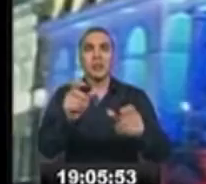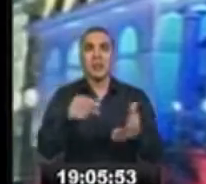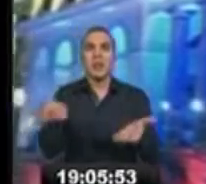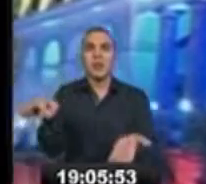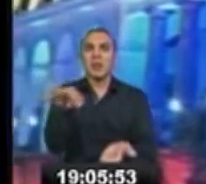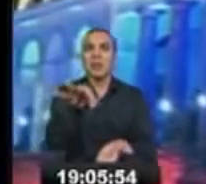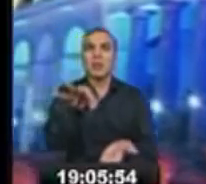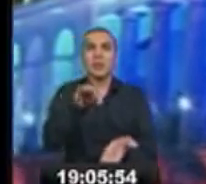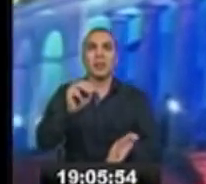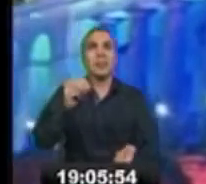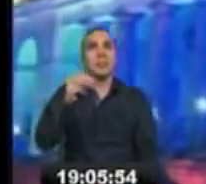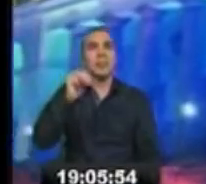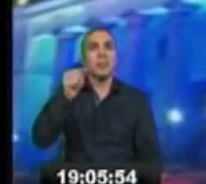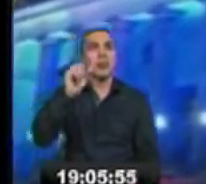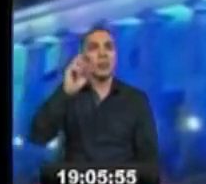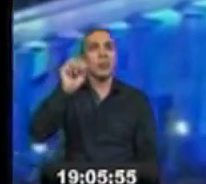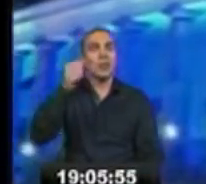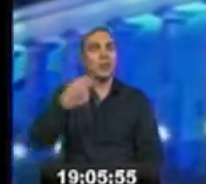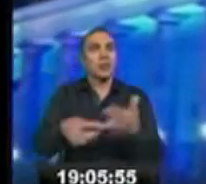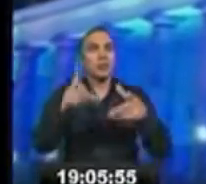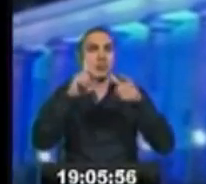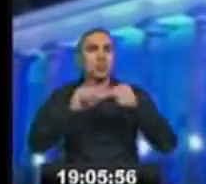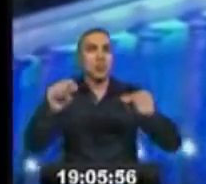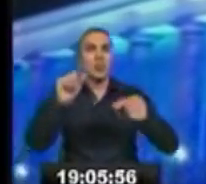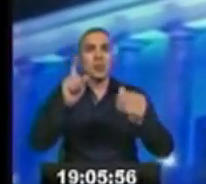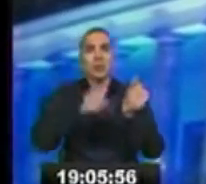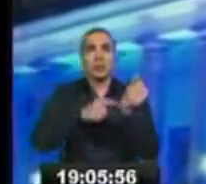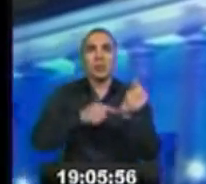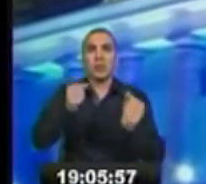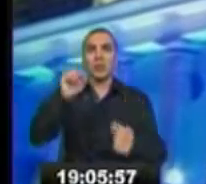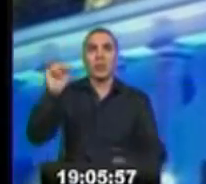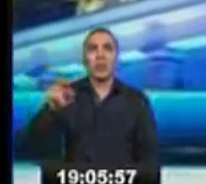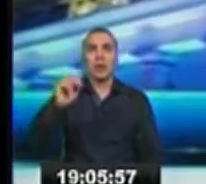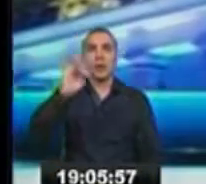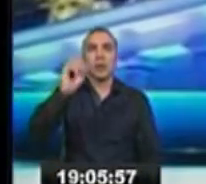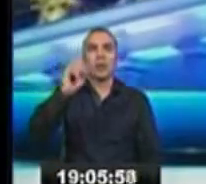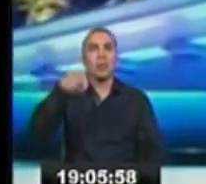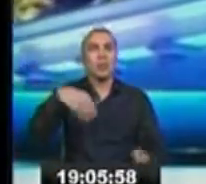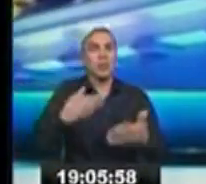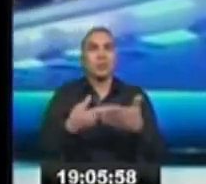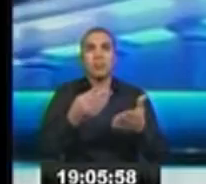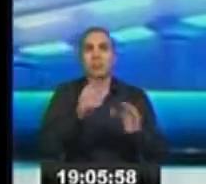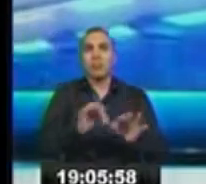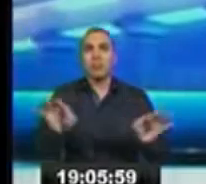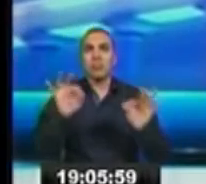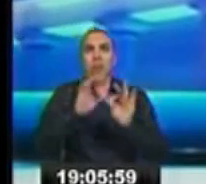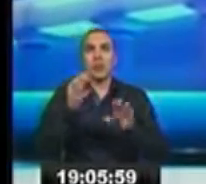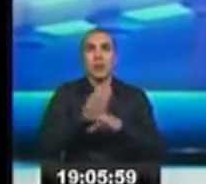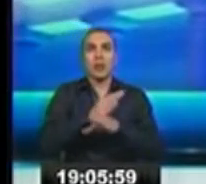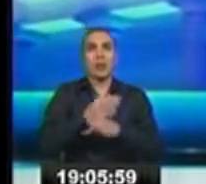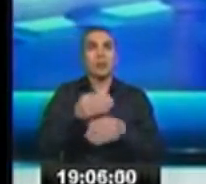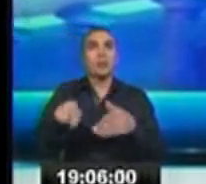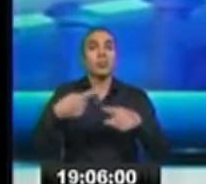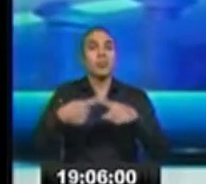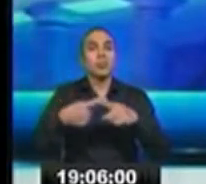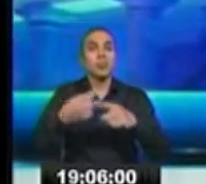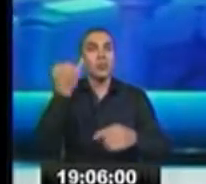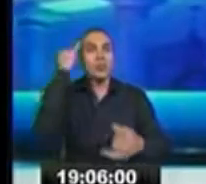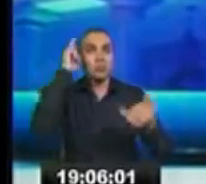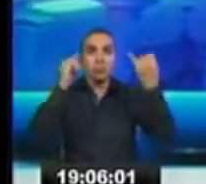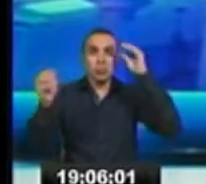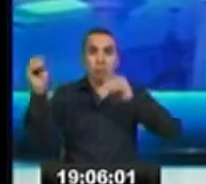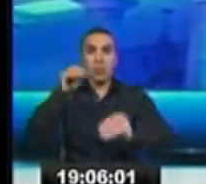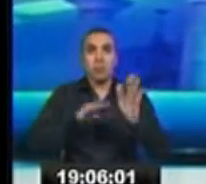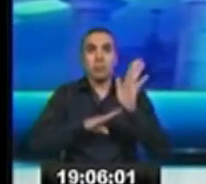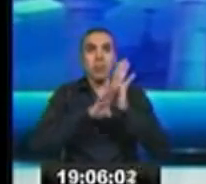representan a Manuel Espejo, quien contará la historia de su hermano Eugenio, quien tuvo un rol protagónico en la promoción de las ideas